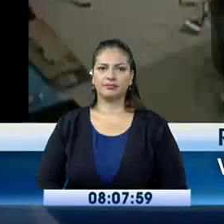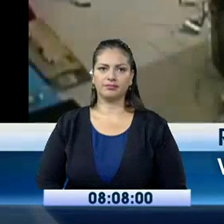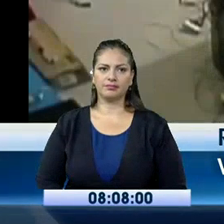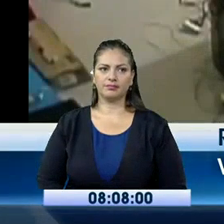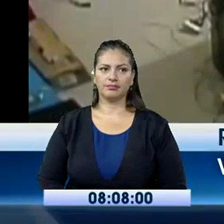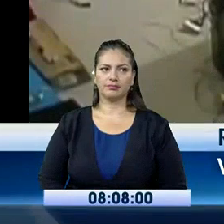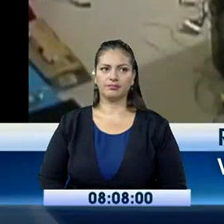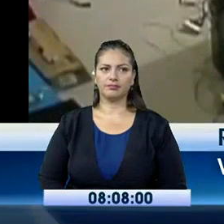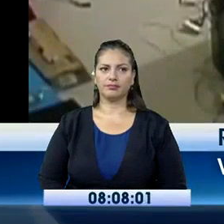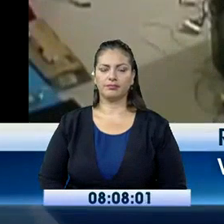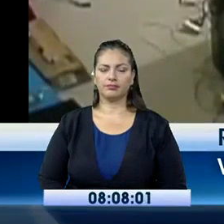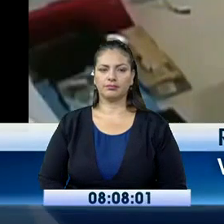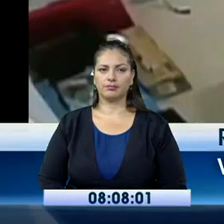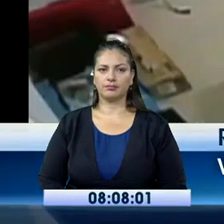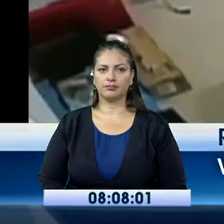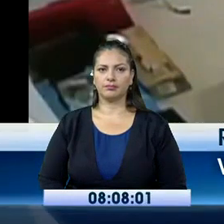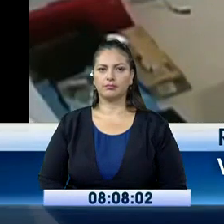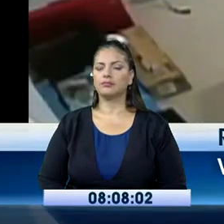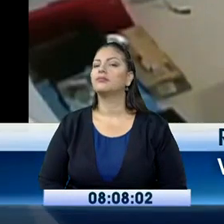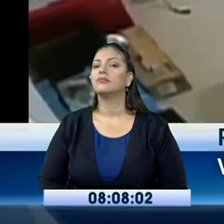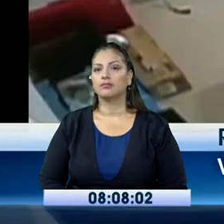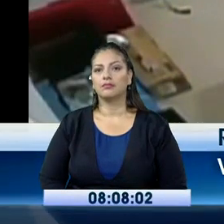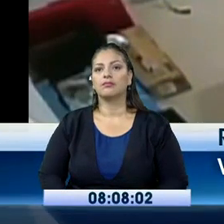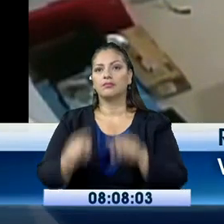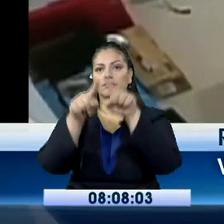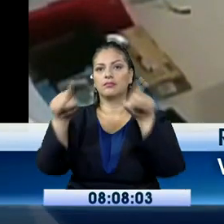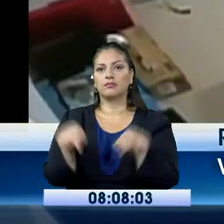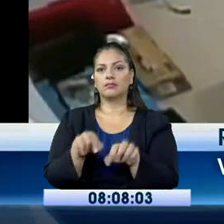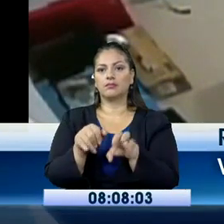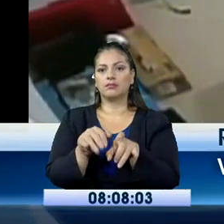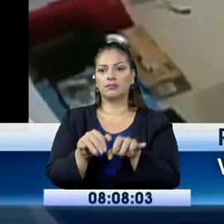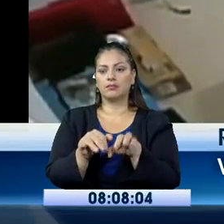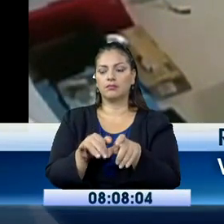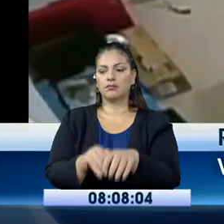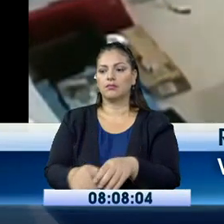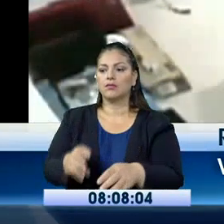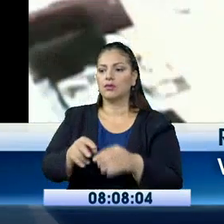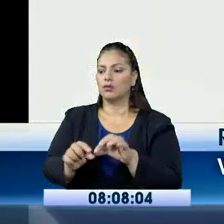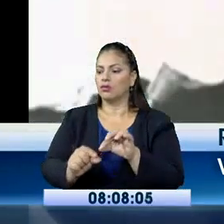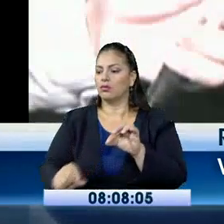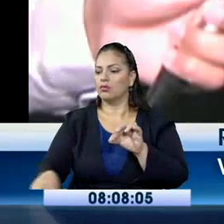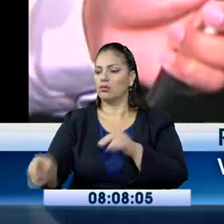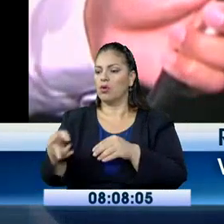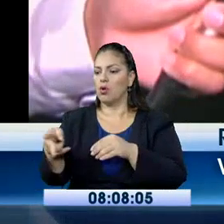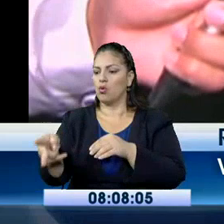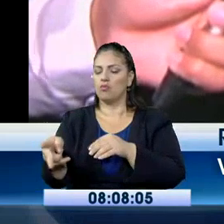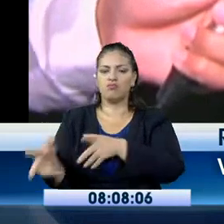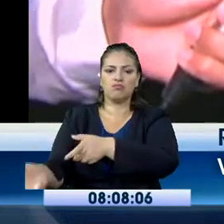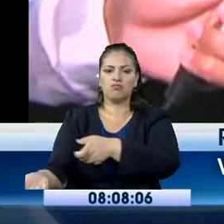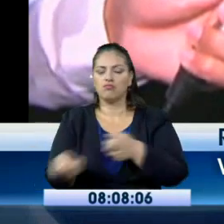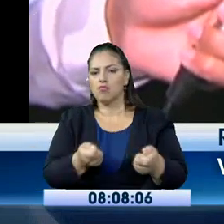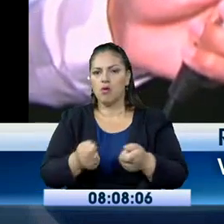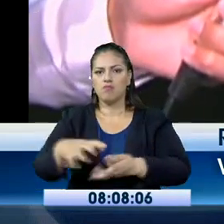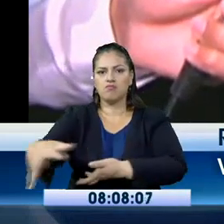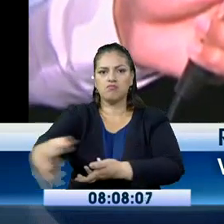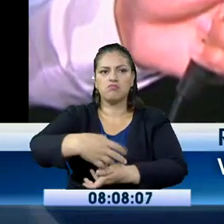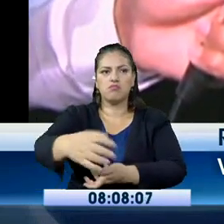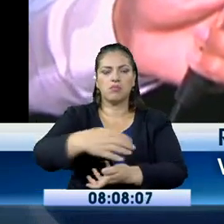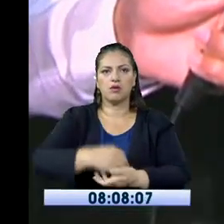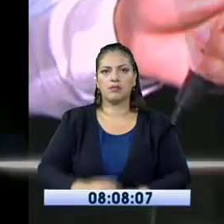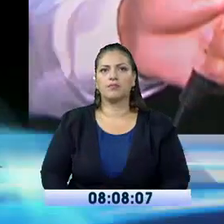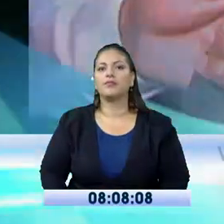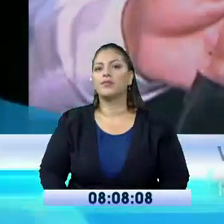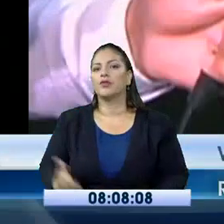Una vez adentro, empiezan a desconectar los equipos que encuentran a la mano. Fuimos alertados por nuestra central de